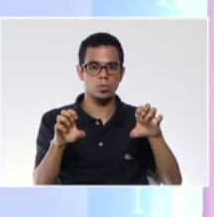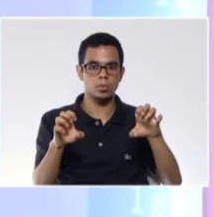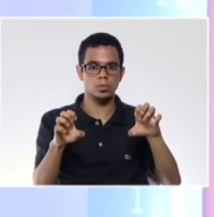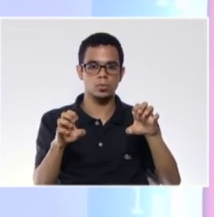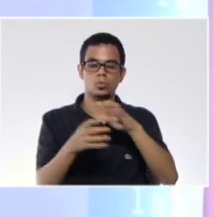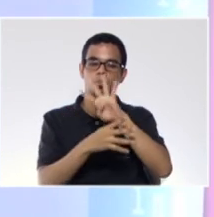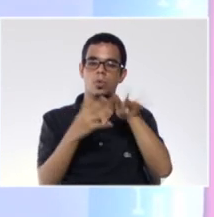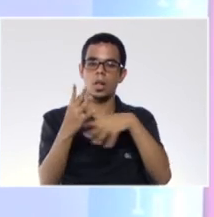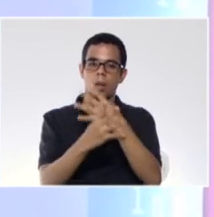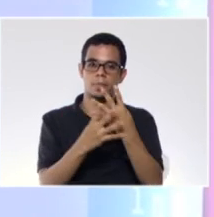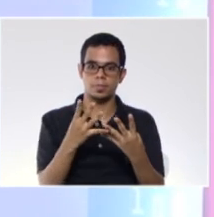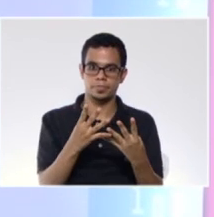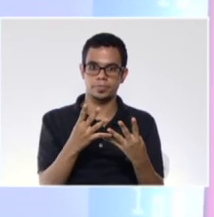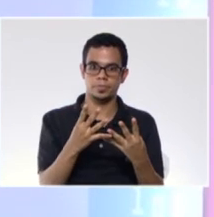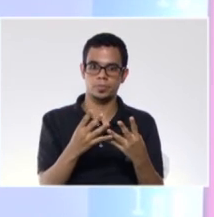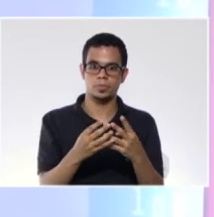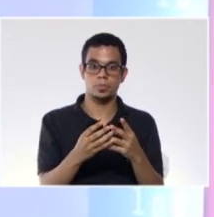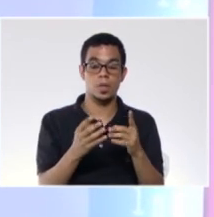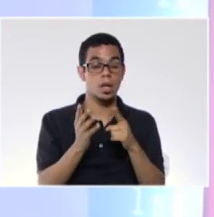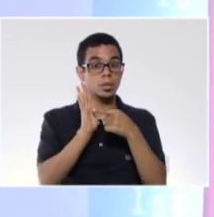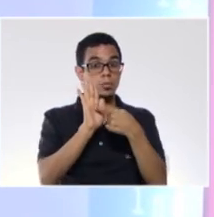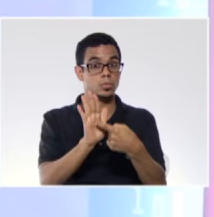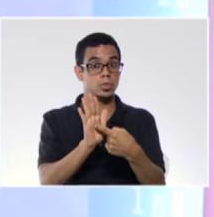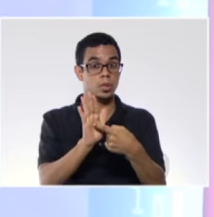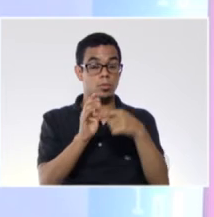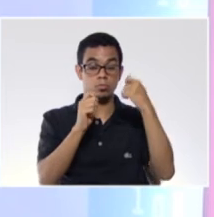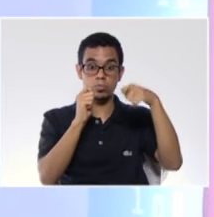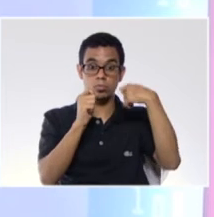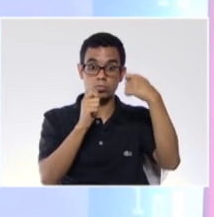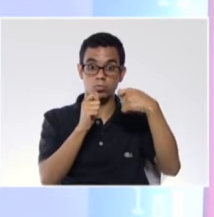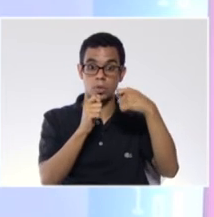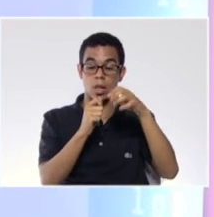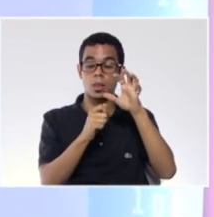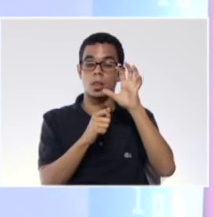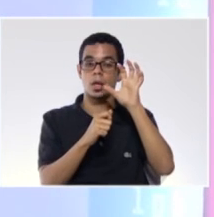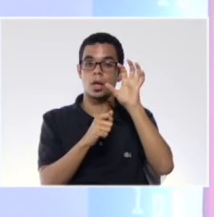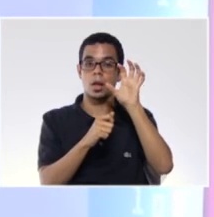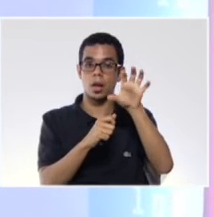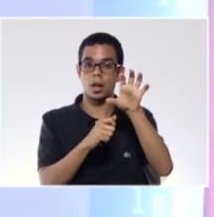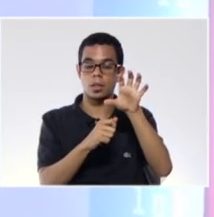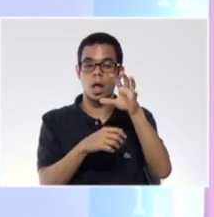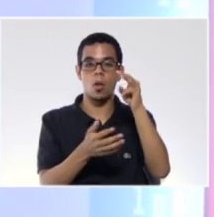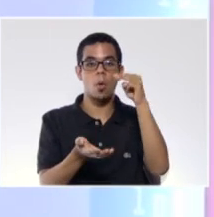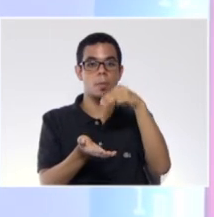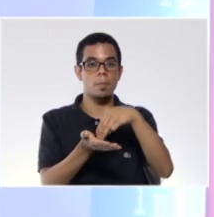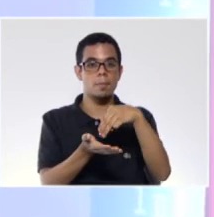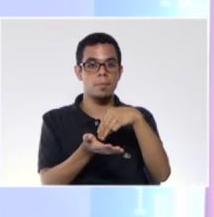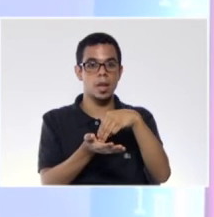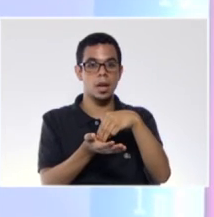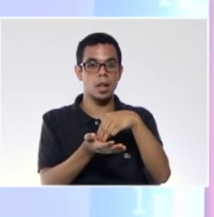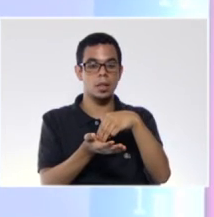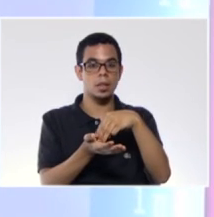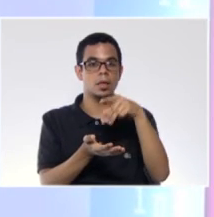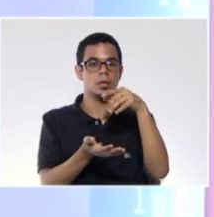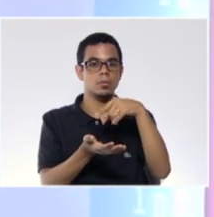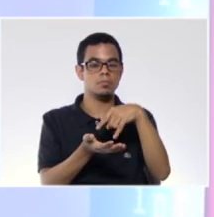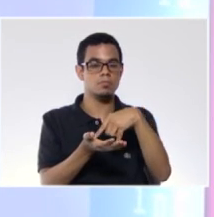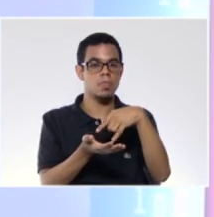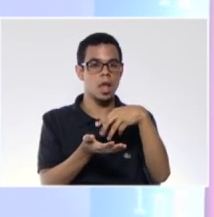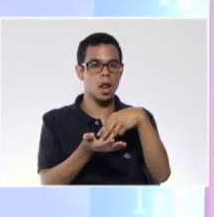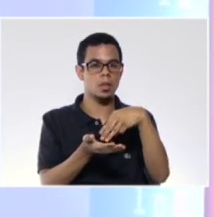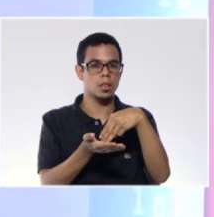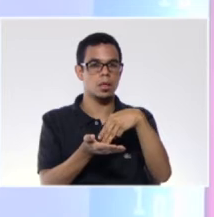universo matemático. A continuación, el CEBIT del Estado Miranda nos envía el siguiente material demostrándonos el uso de